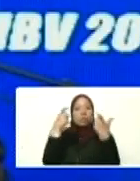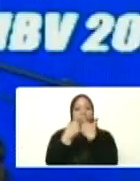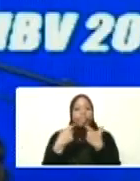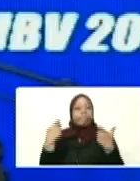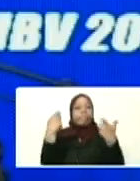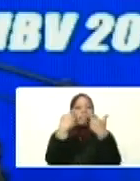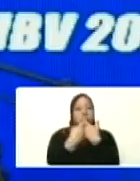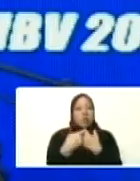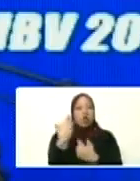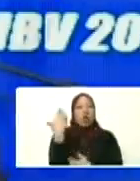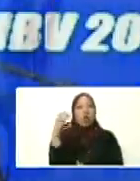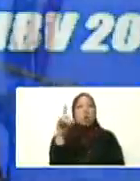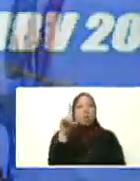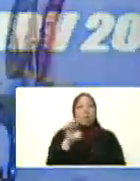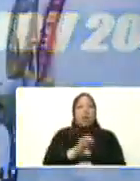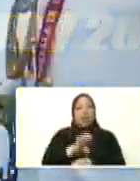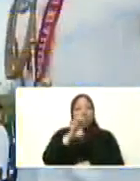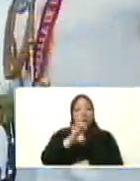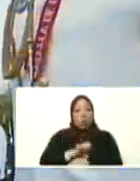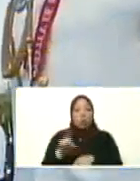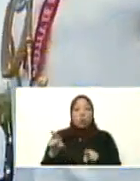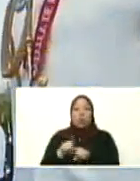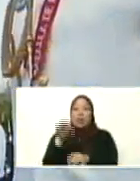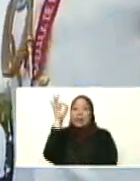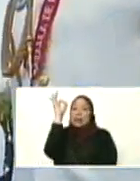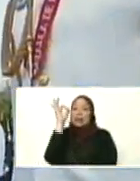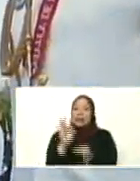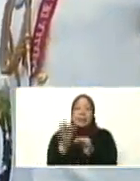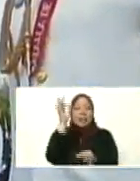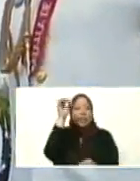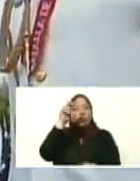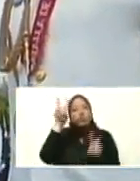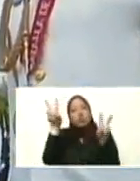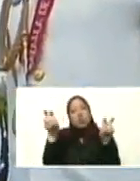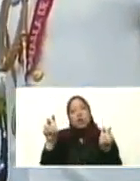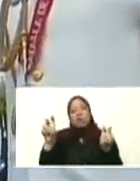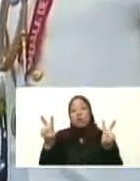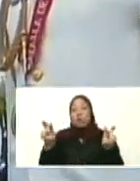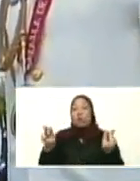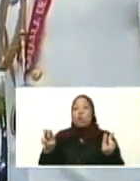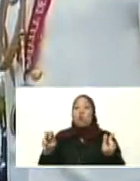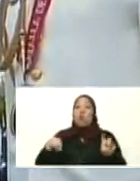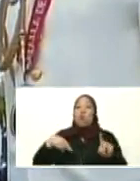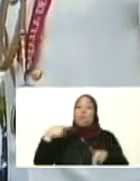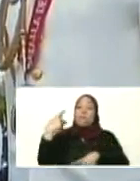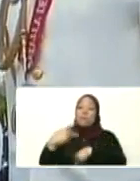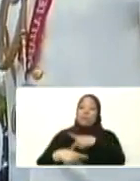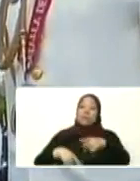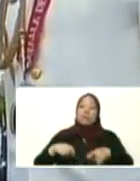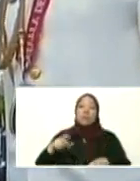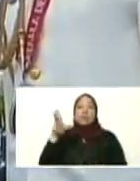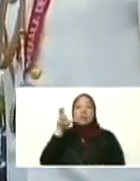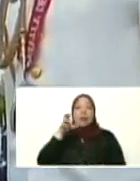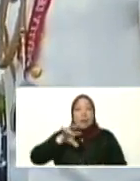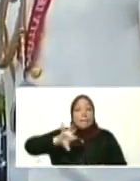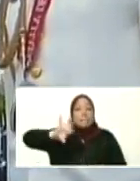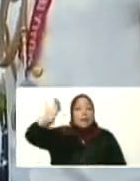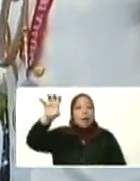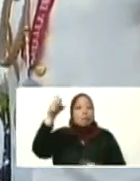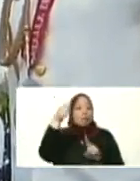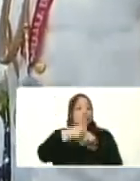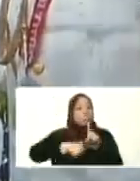les deseamos el mayor de los éxitos en esta nueva etapa. El clarín de la patria los llama a la